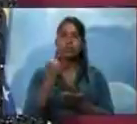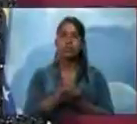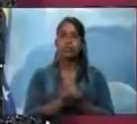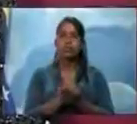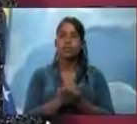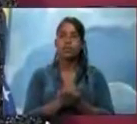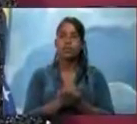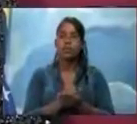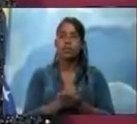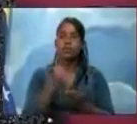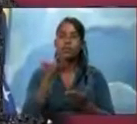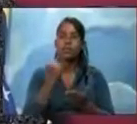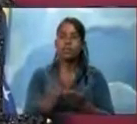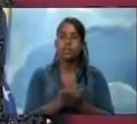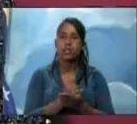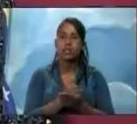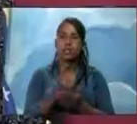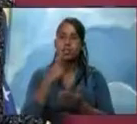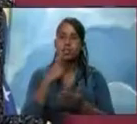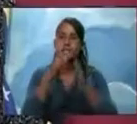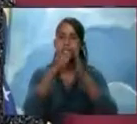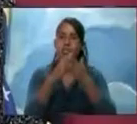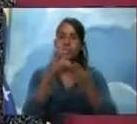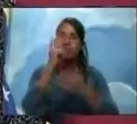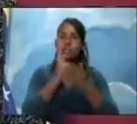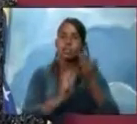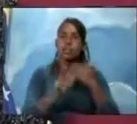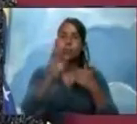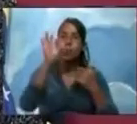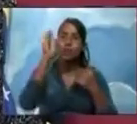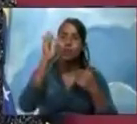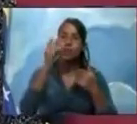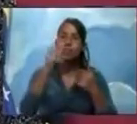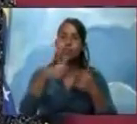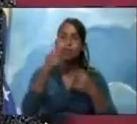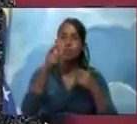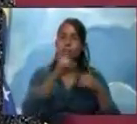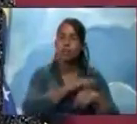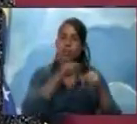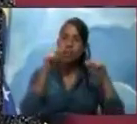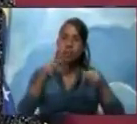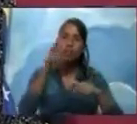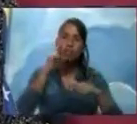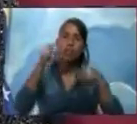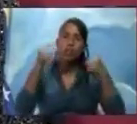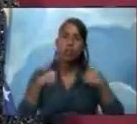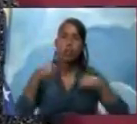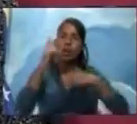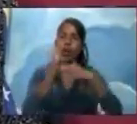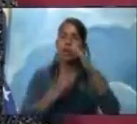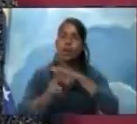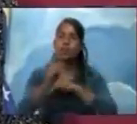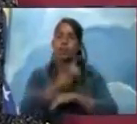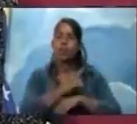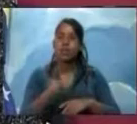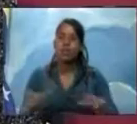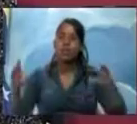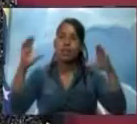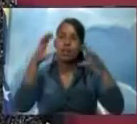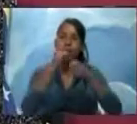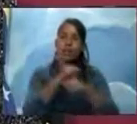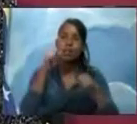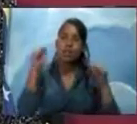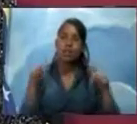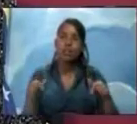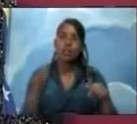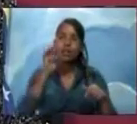Adelante, hermana. Amén. Dice el verso 7, después de esto miraba yo en las visiones de la noche y he aquí